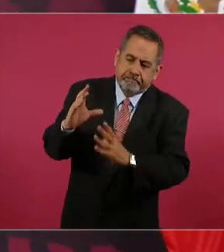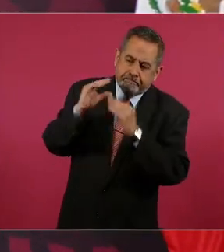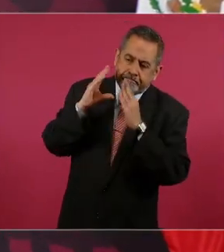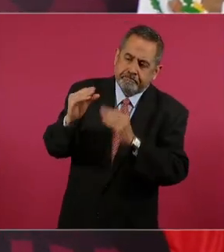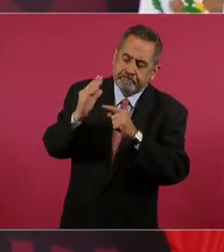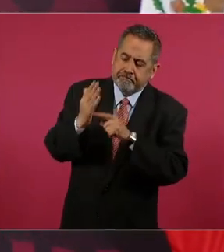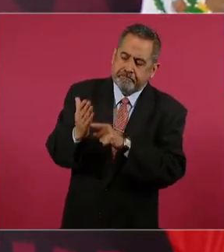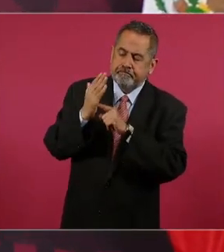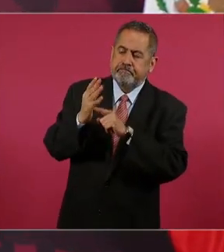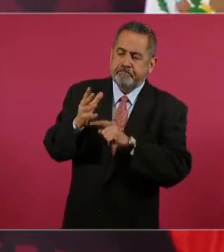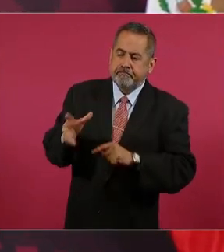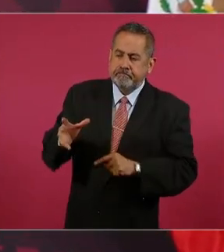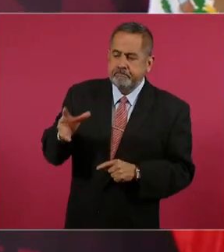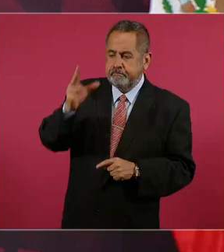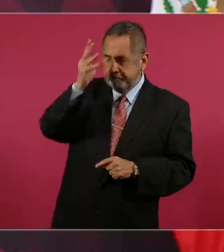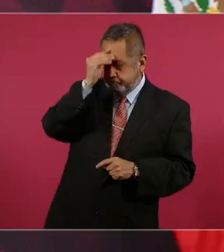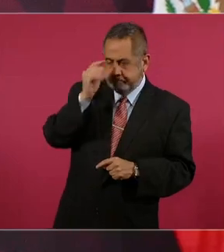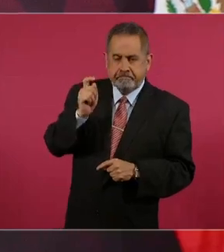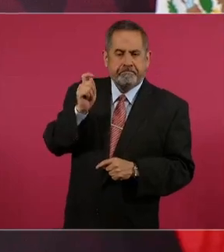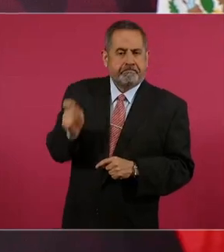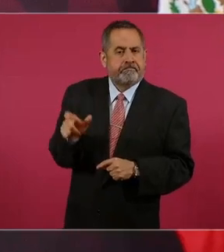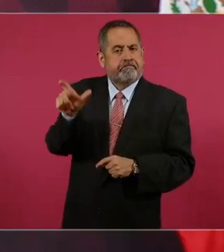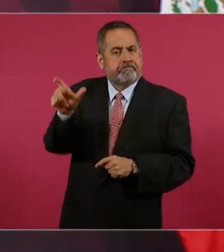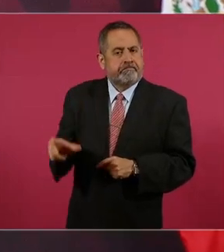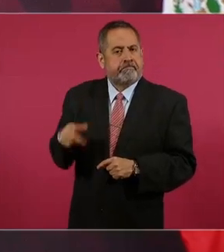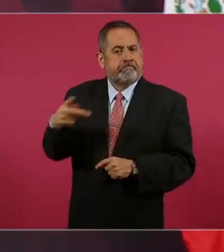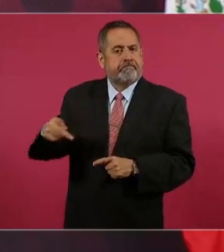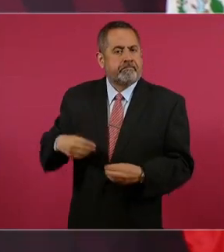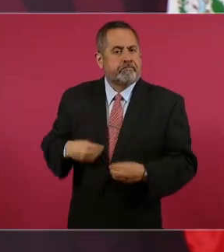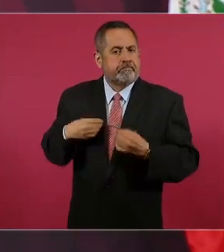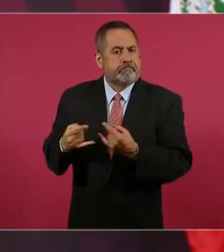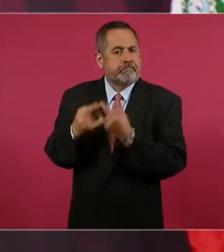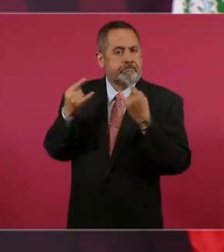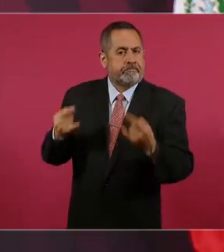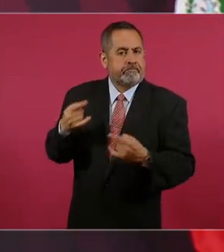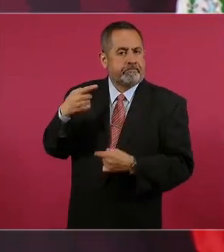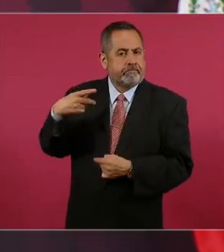en la historia.